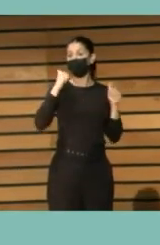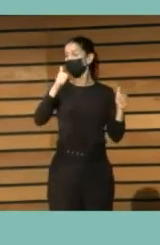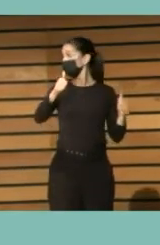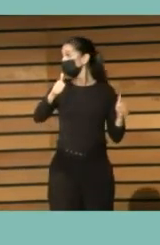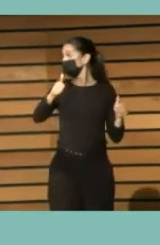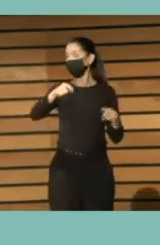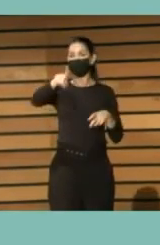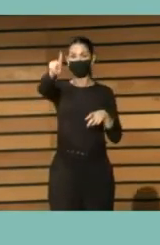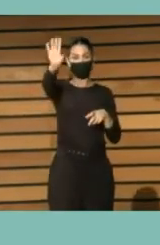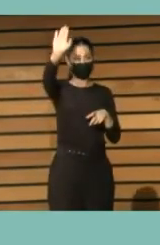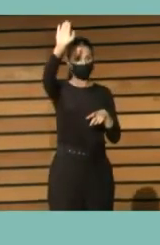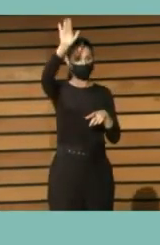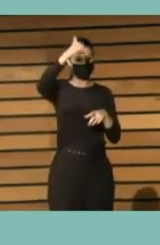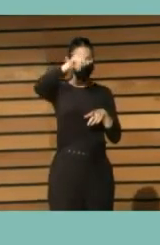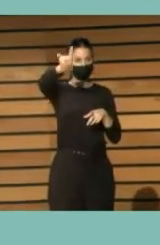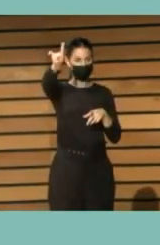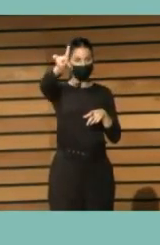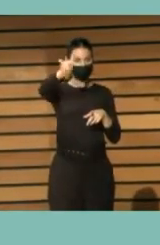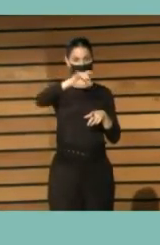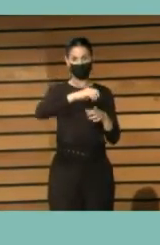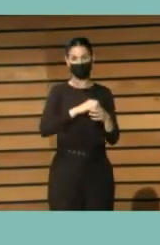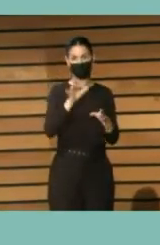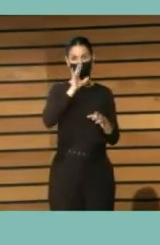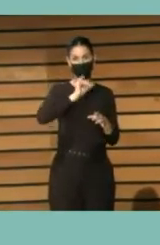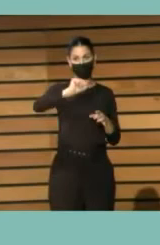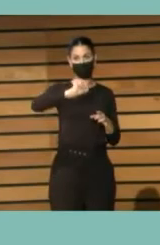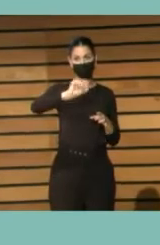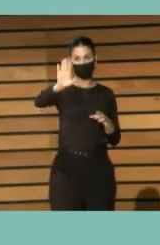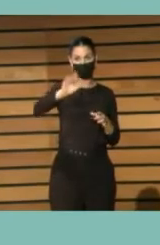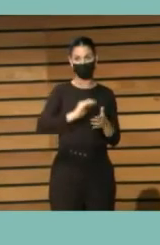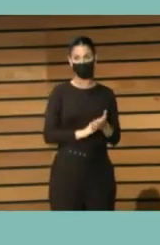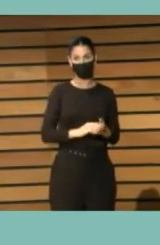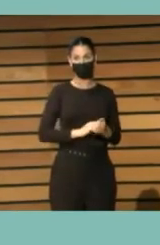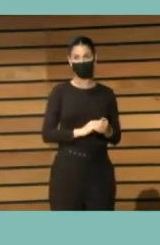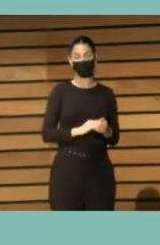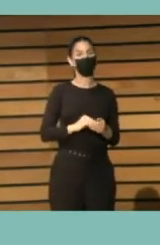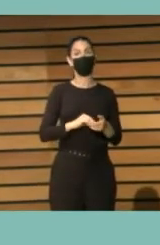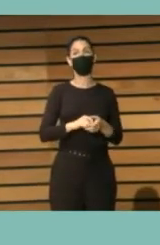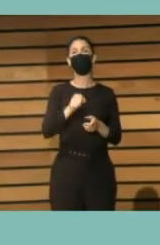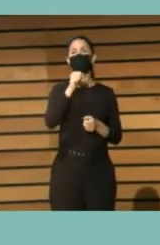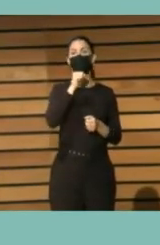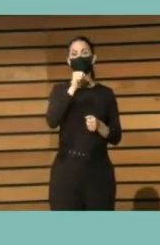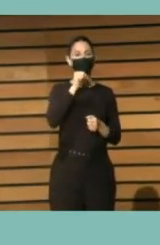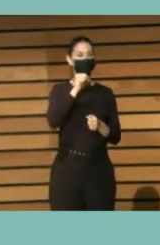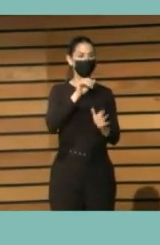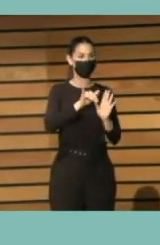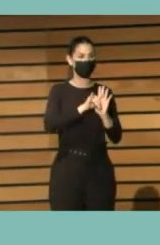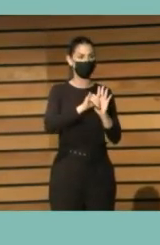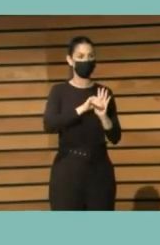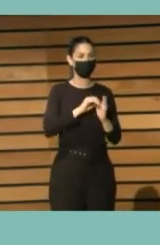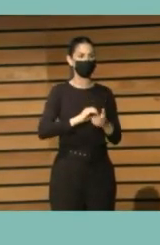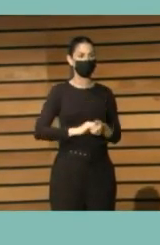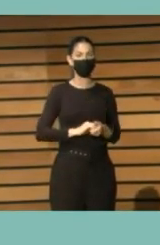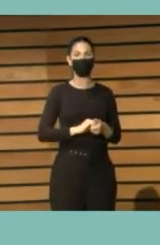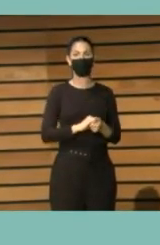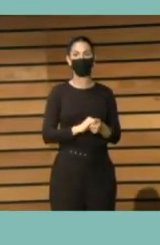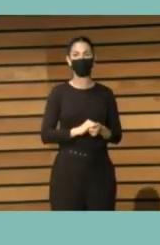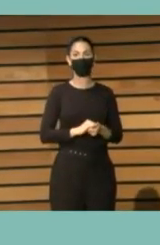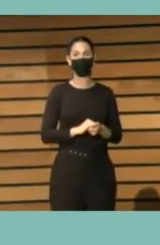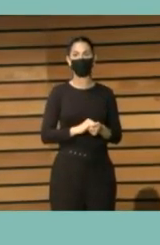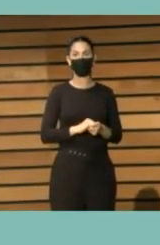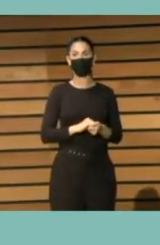una mano por allí, estupendo, hay una mano al fondo, ahora te acercan un micro para que todos te puedan sentir, también los que